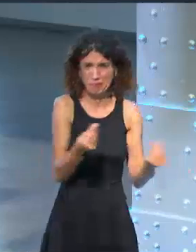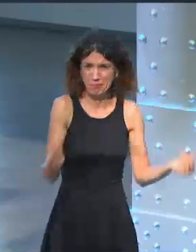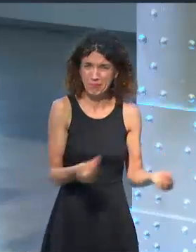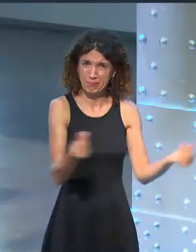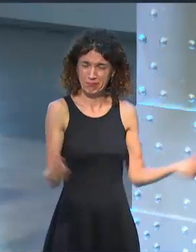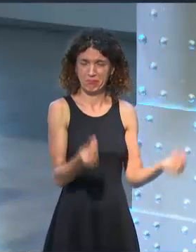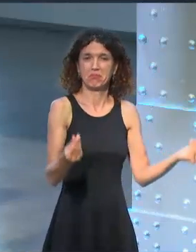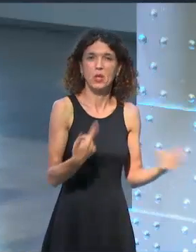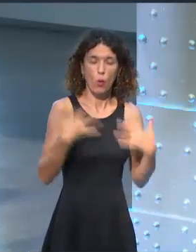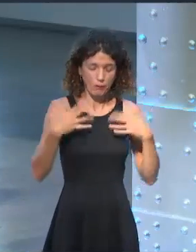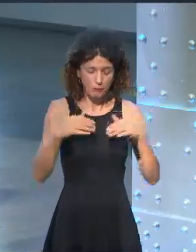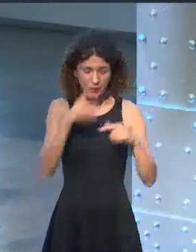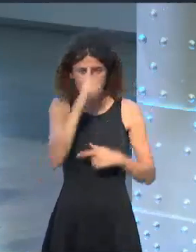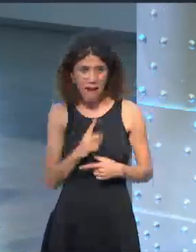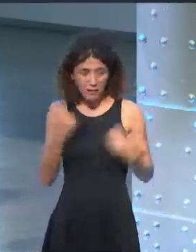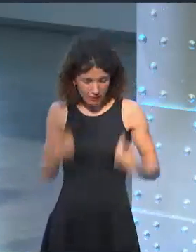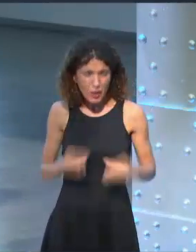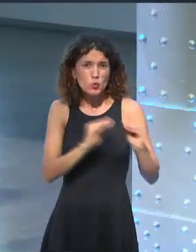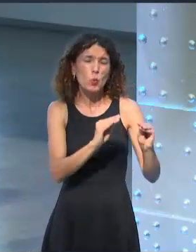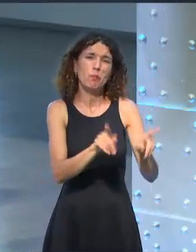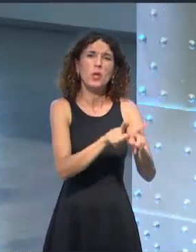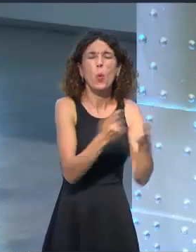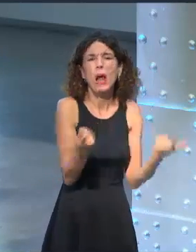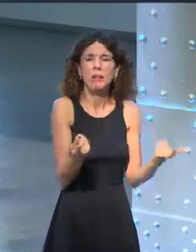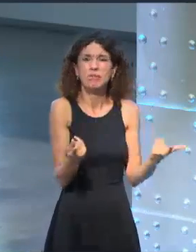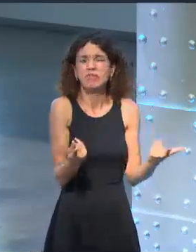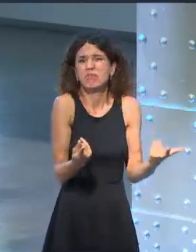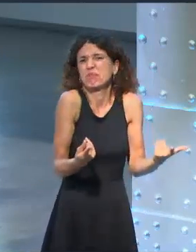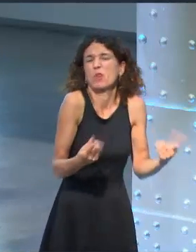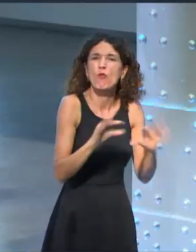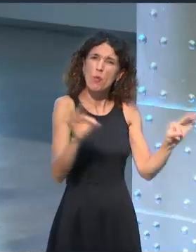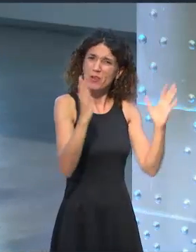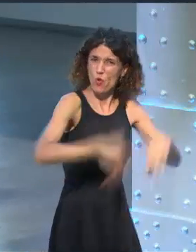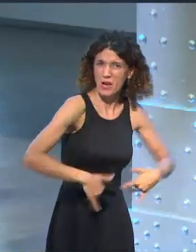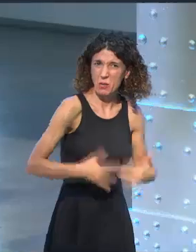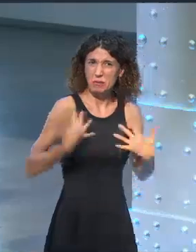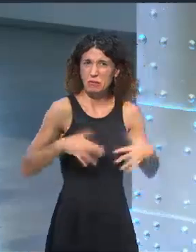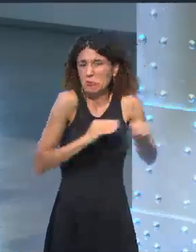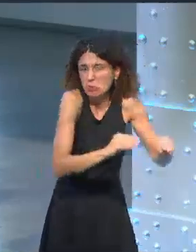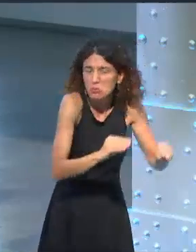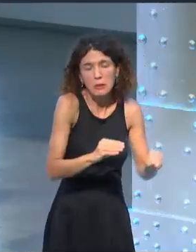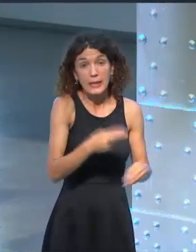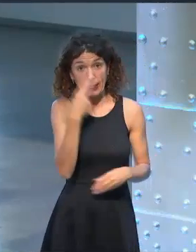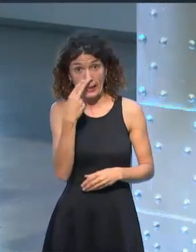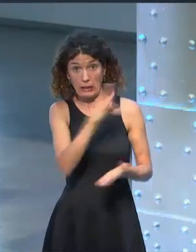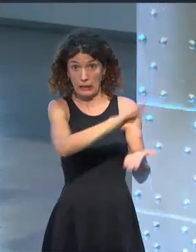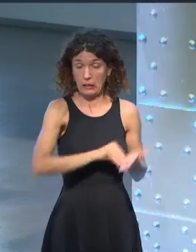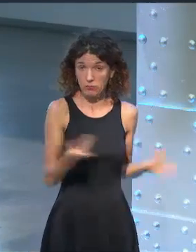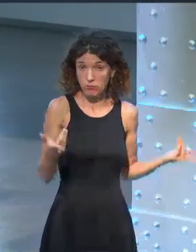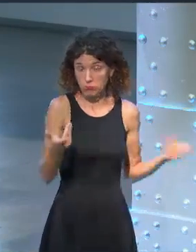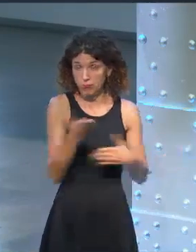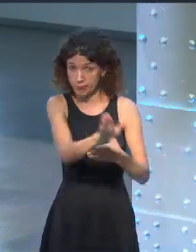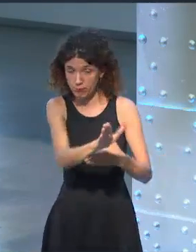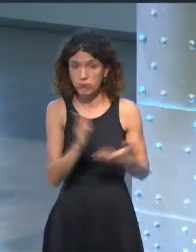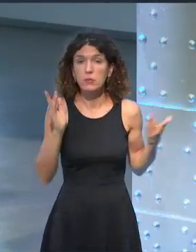digamos, un aspecto físico muy informal, ¿no? Y, bueno, pues eso también es interesante, ¿no? Que